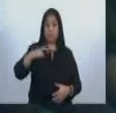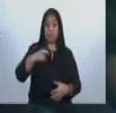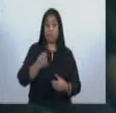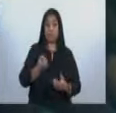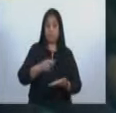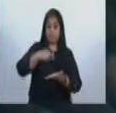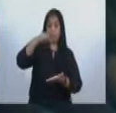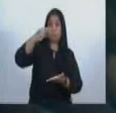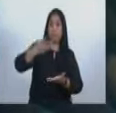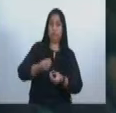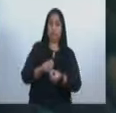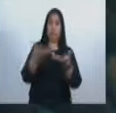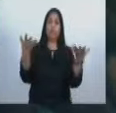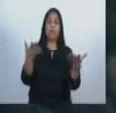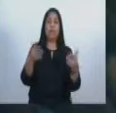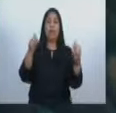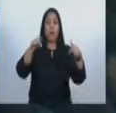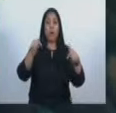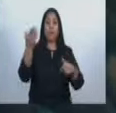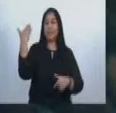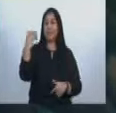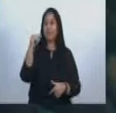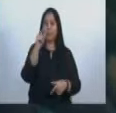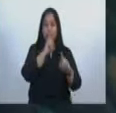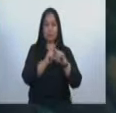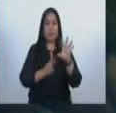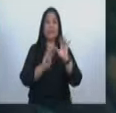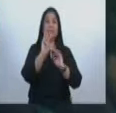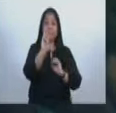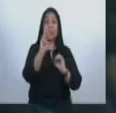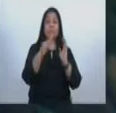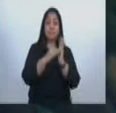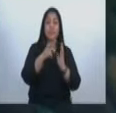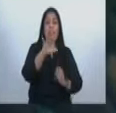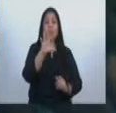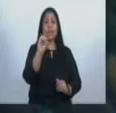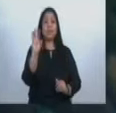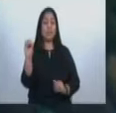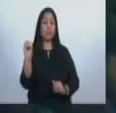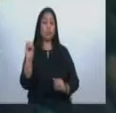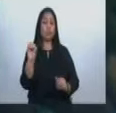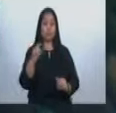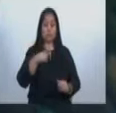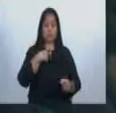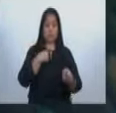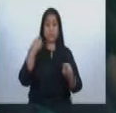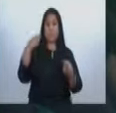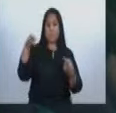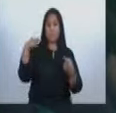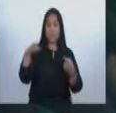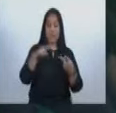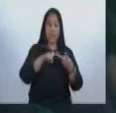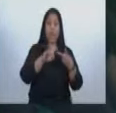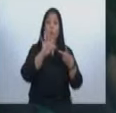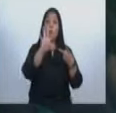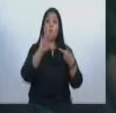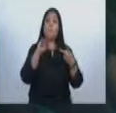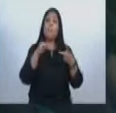país ahorita como les digo acabamos de abrir para 3500 de eh educación primaria y